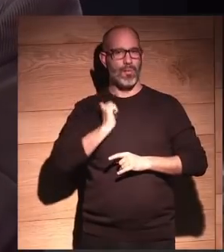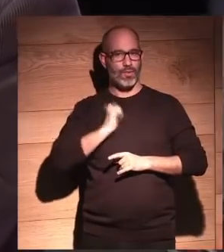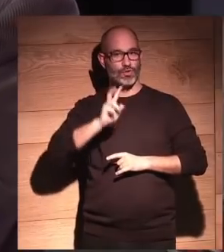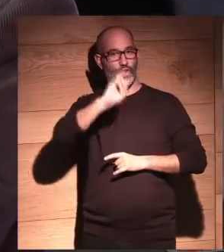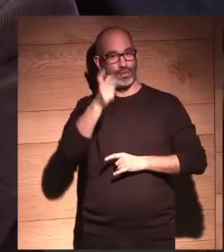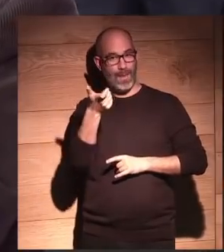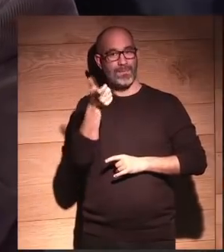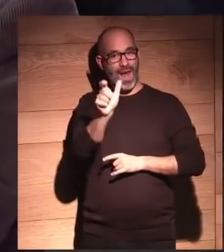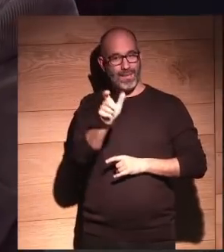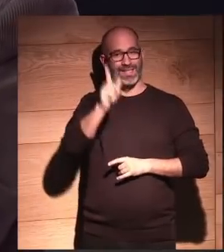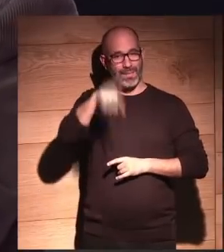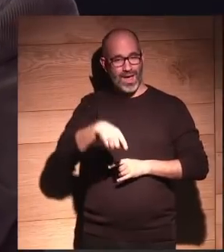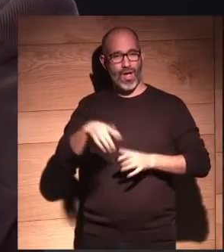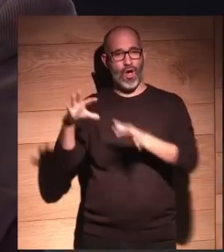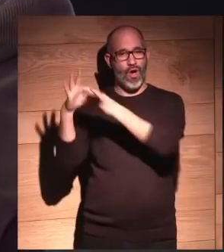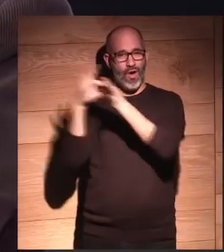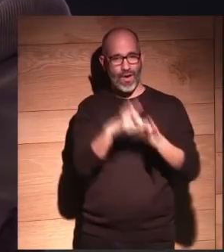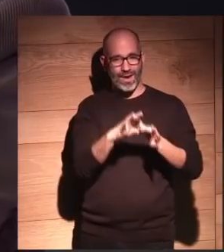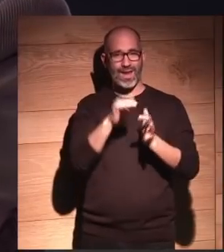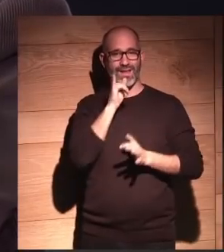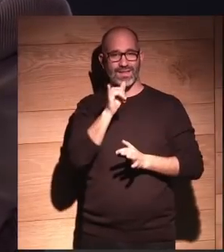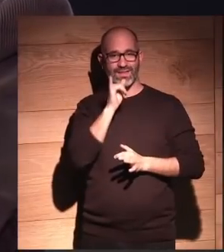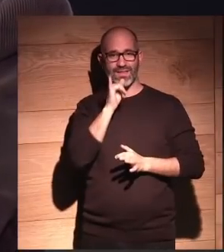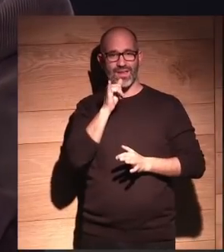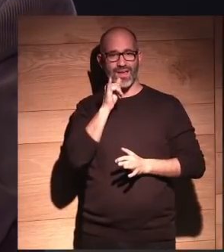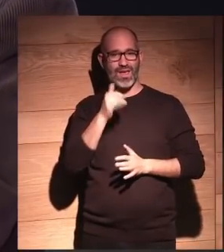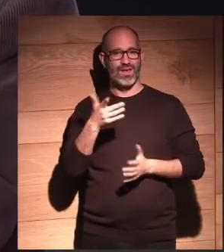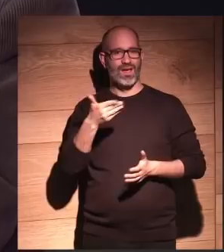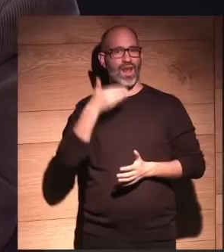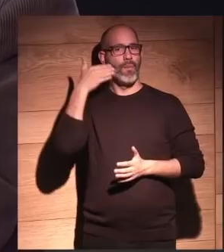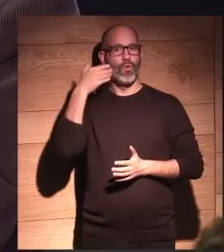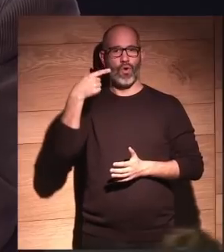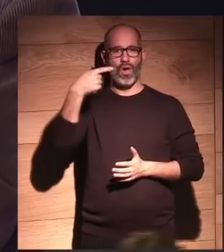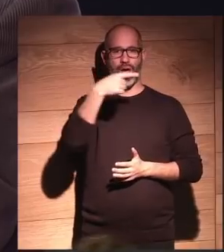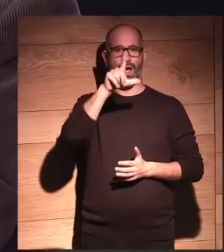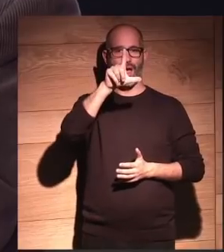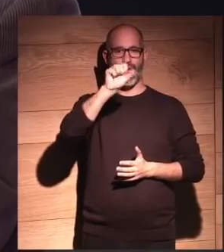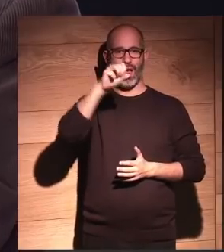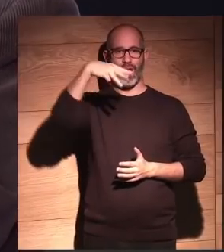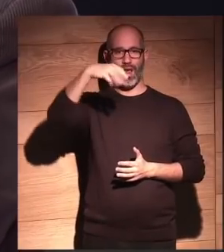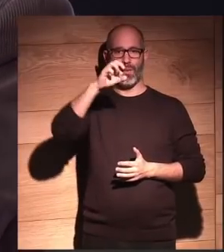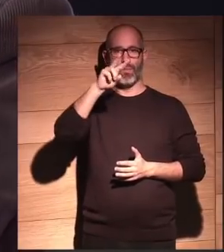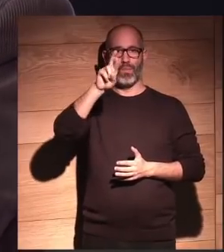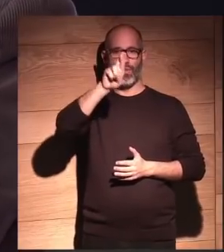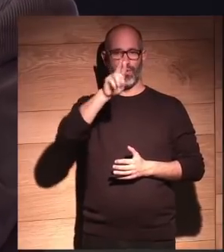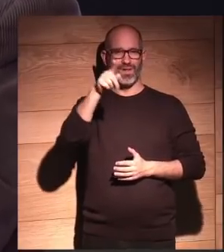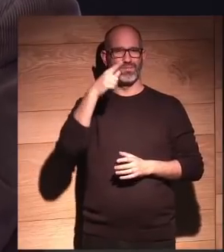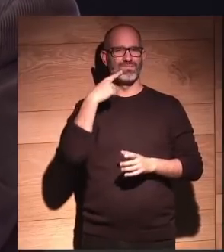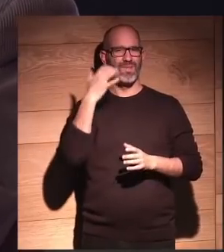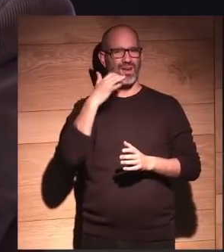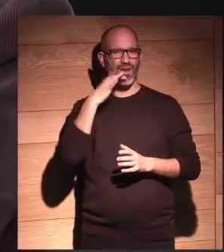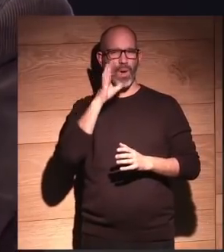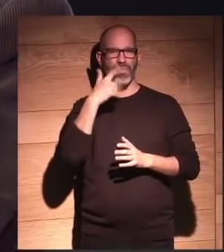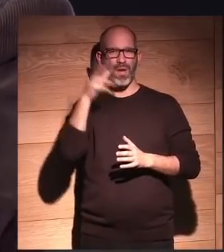también es de origen latino, que es glamour. La palabra glamour tiene una etimología rarísima porque viene